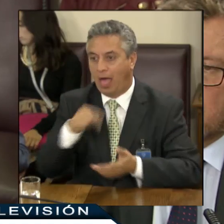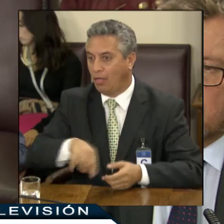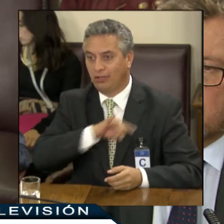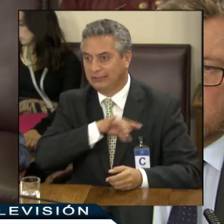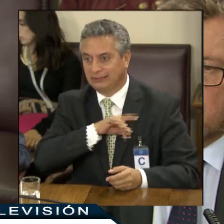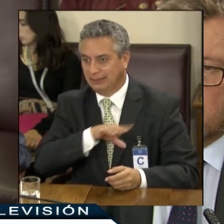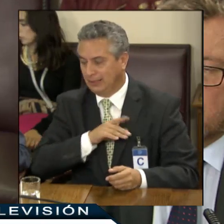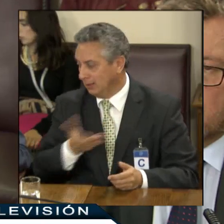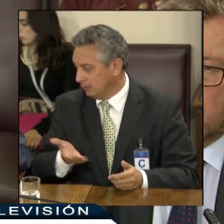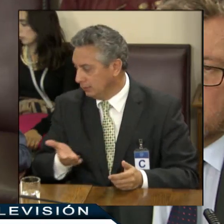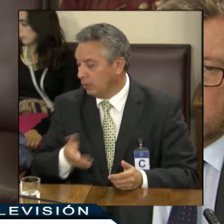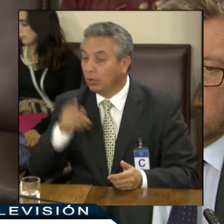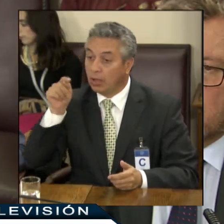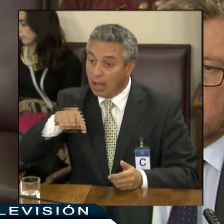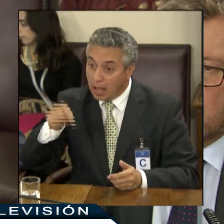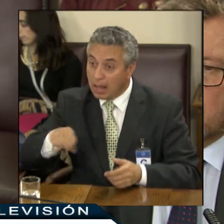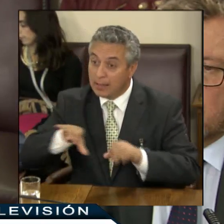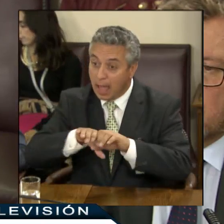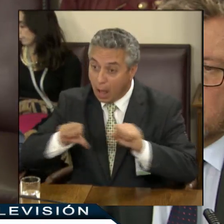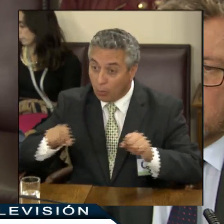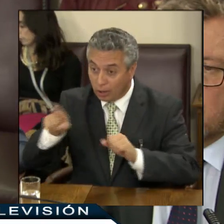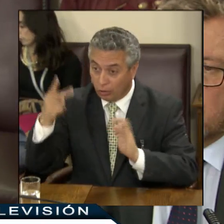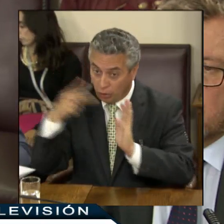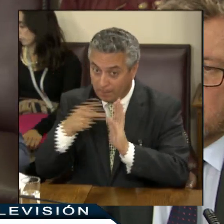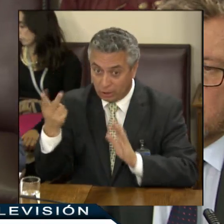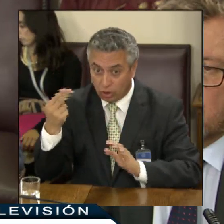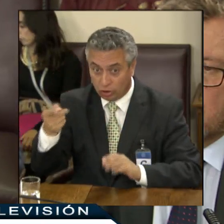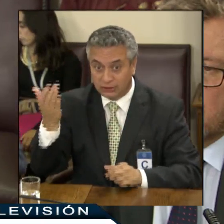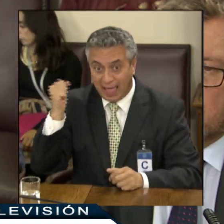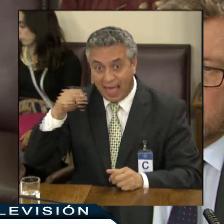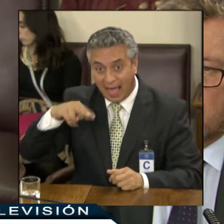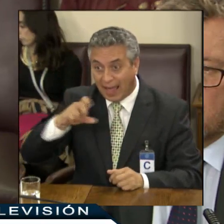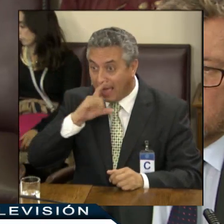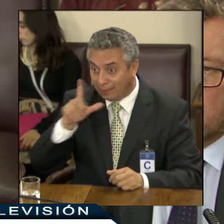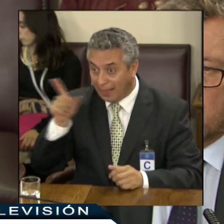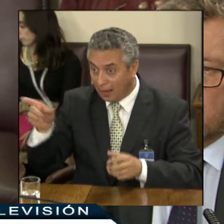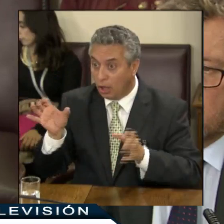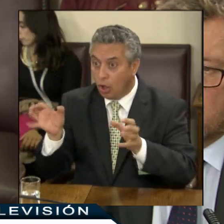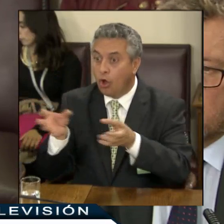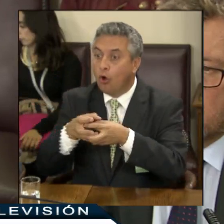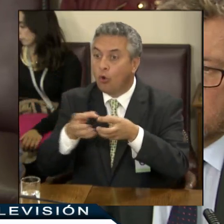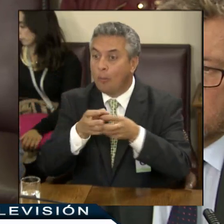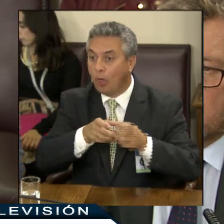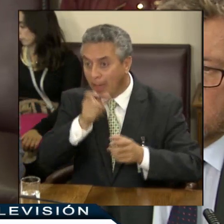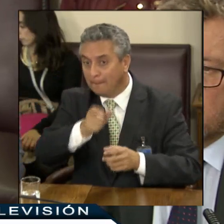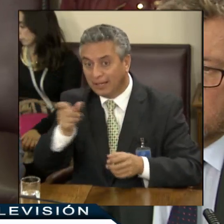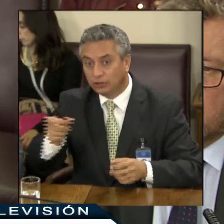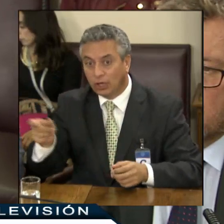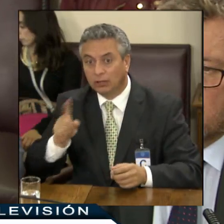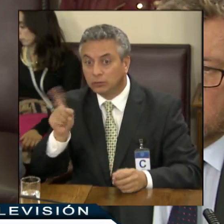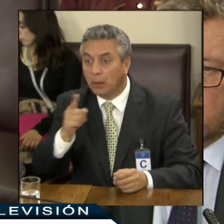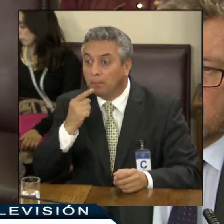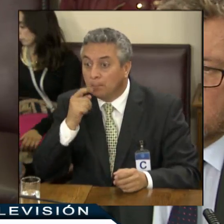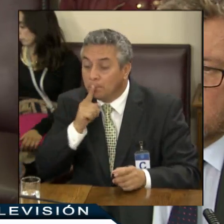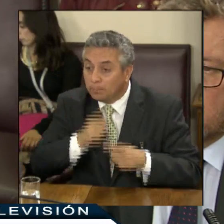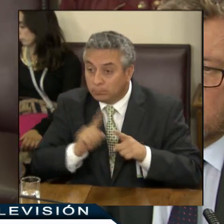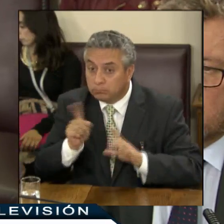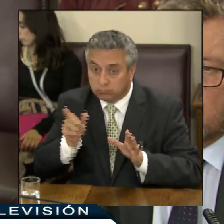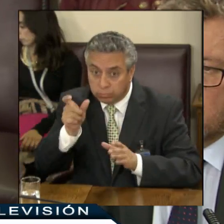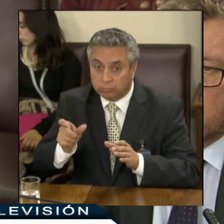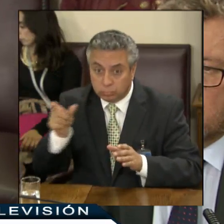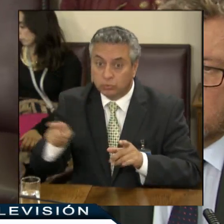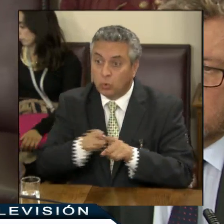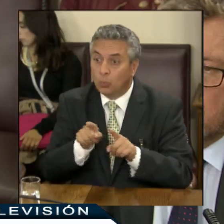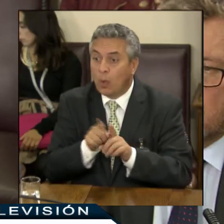Chile desde el acuerdo 2002 celebrado por anatel y un grupo de personas que no invocan personería Entonces entendemos que